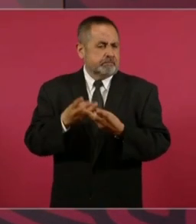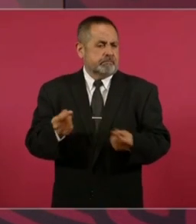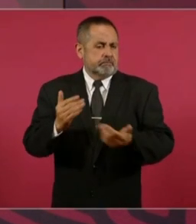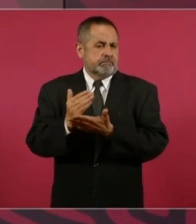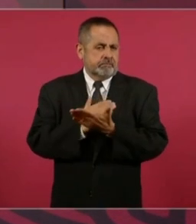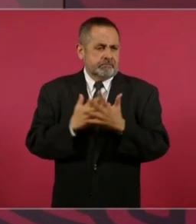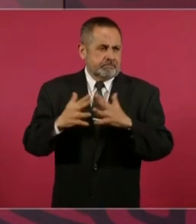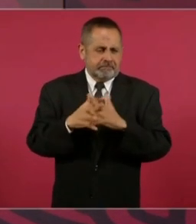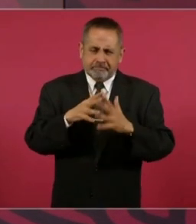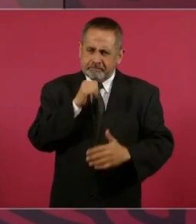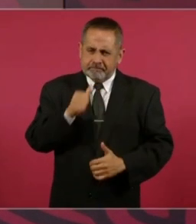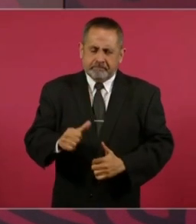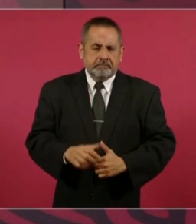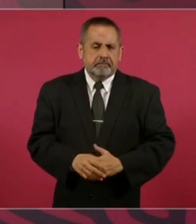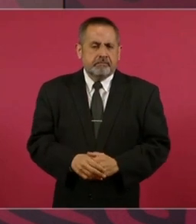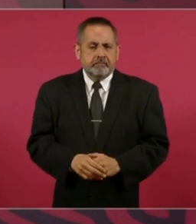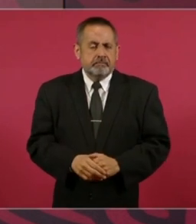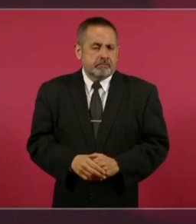cosas